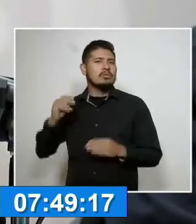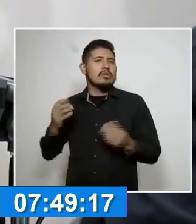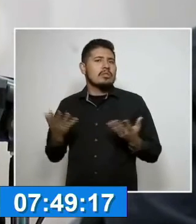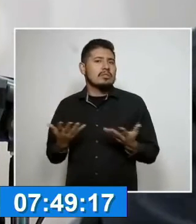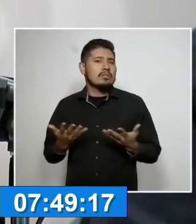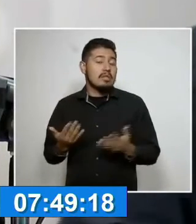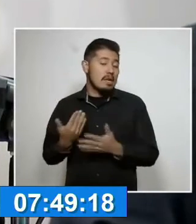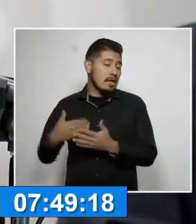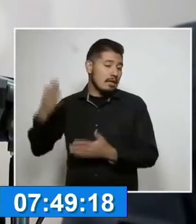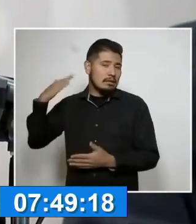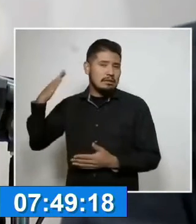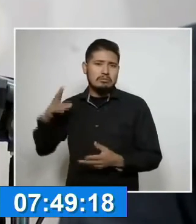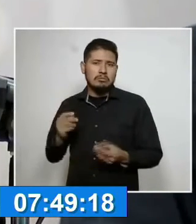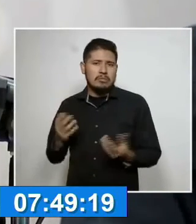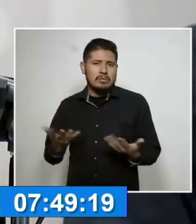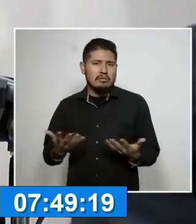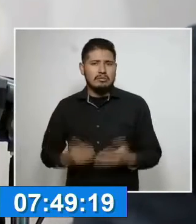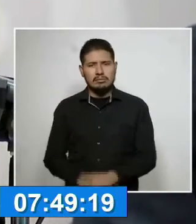anteriormente.